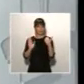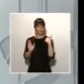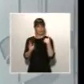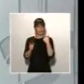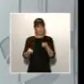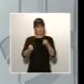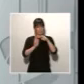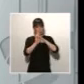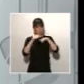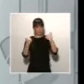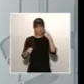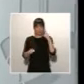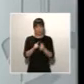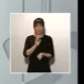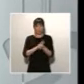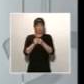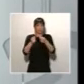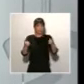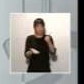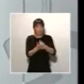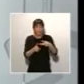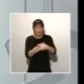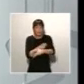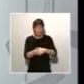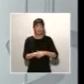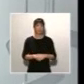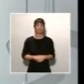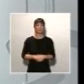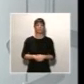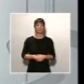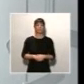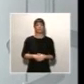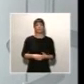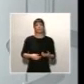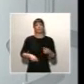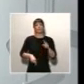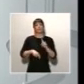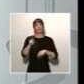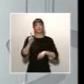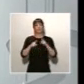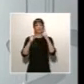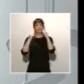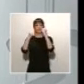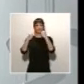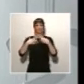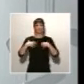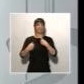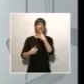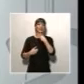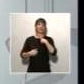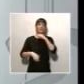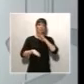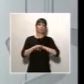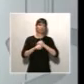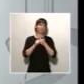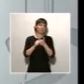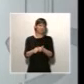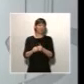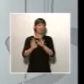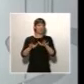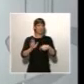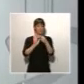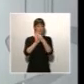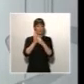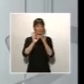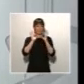Ministerio de Transportes estaremos a lo que digan las autoridades sanitarias. Al final, las medidas específicas de transporte forman parte